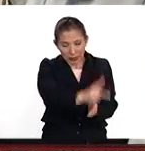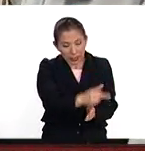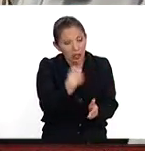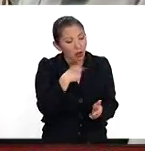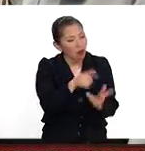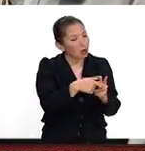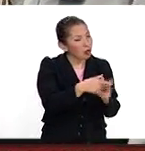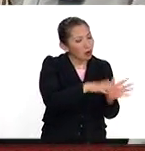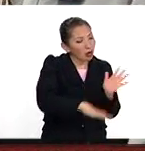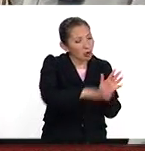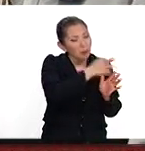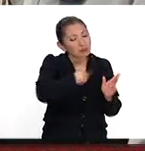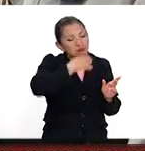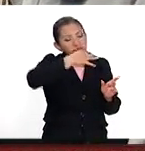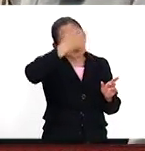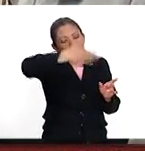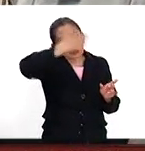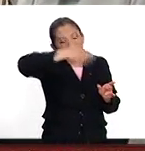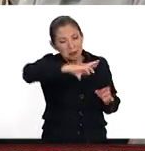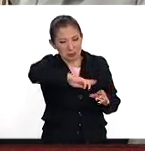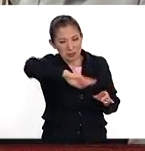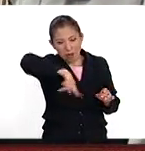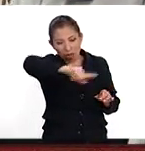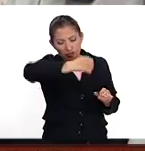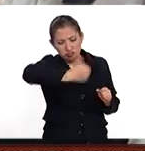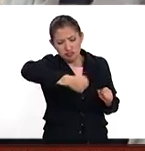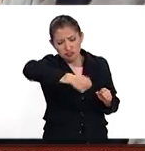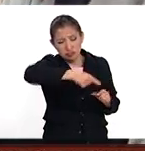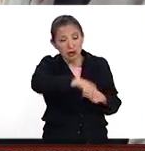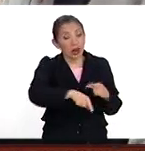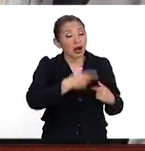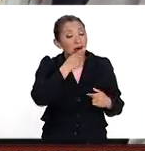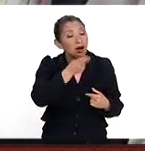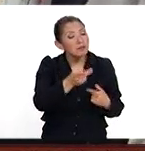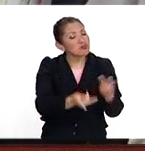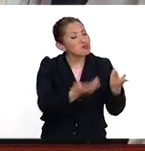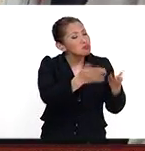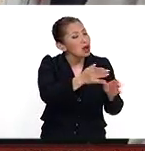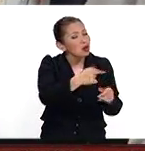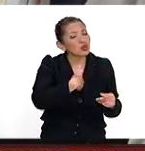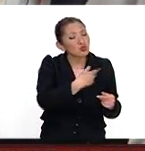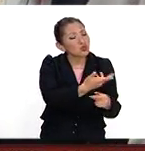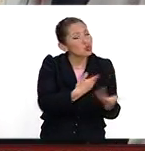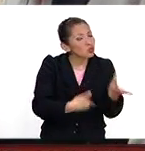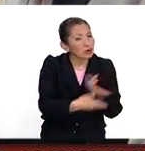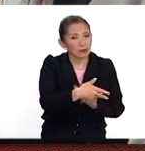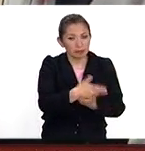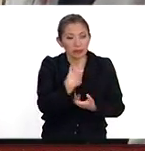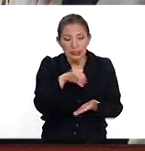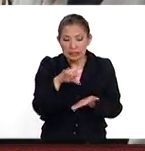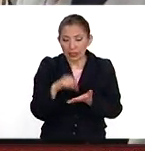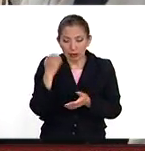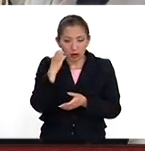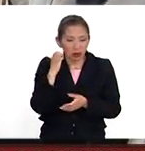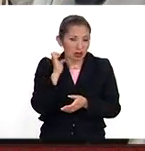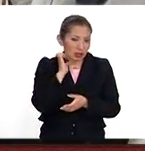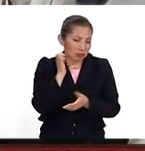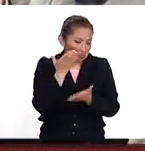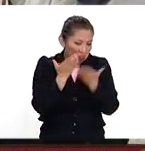México entre los especialistas del sector privado, donde están los bancos y nosotros también, en el Centro de Estudios